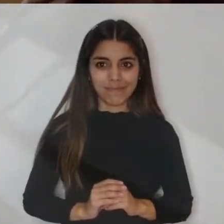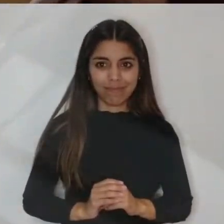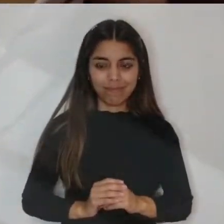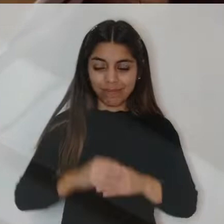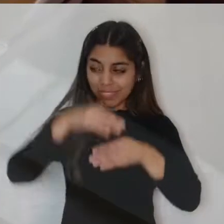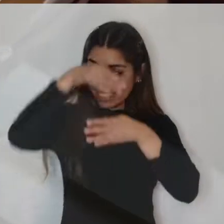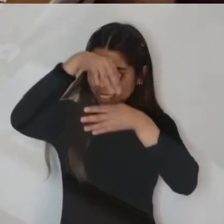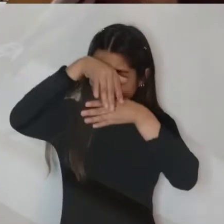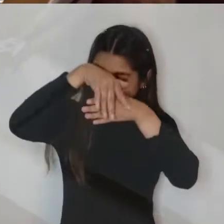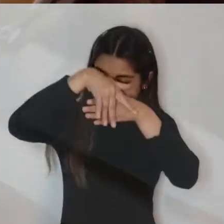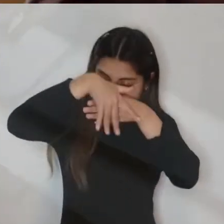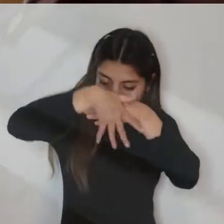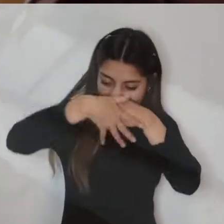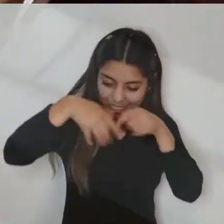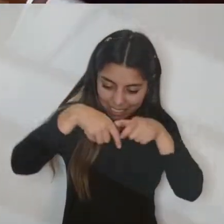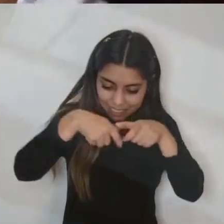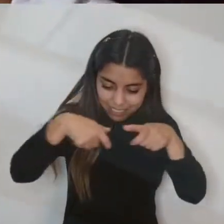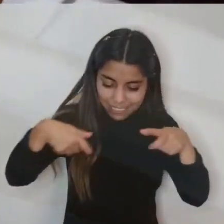Este le dicen el dipe.